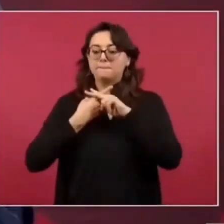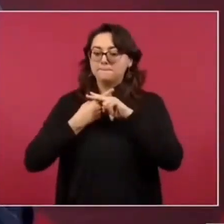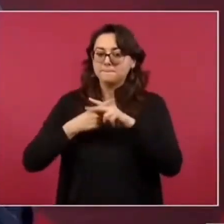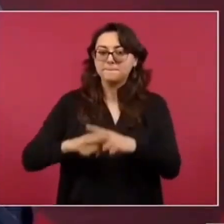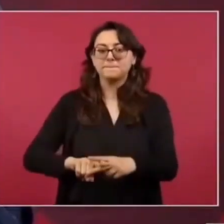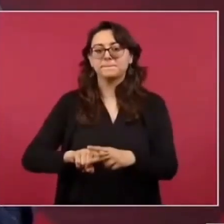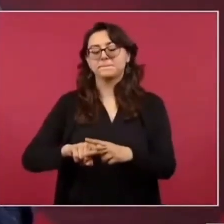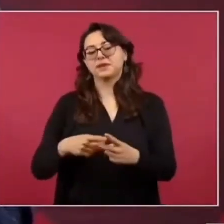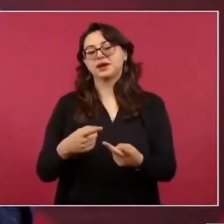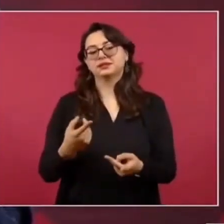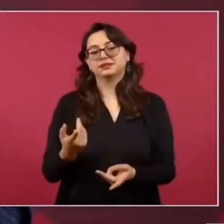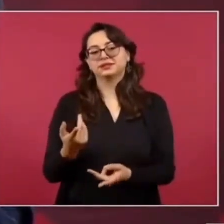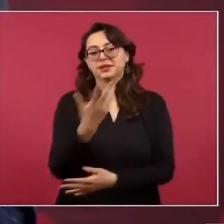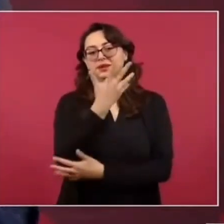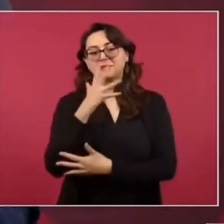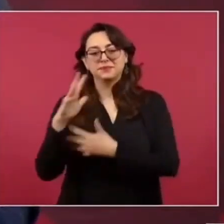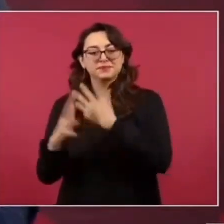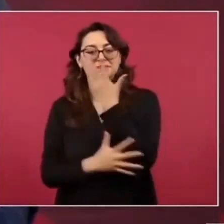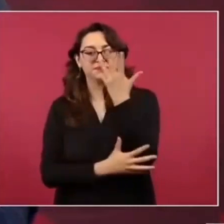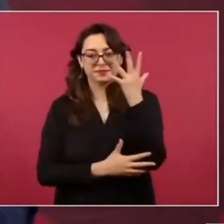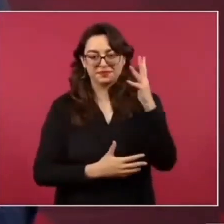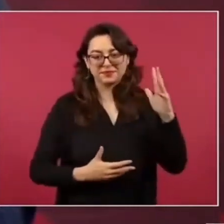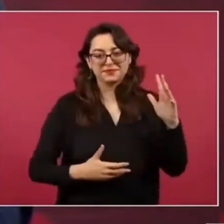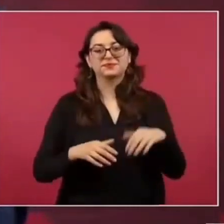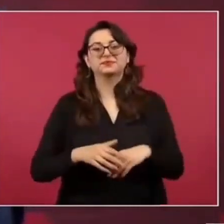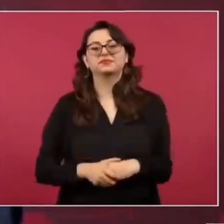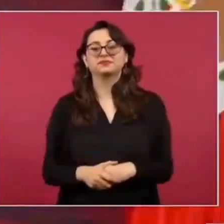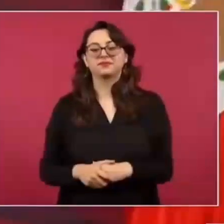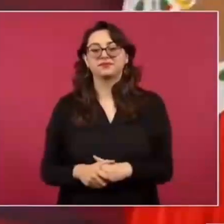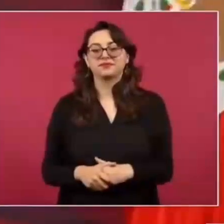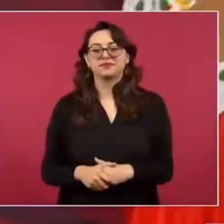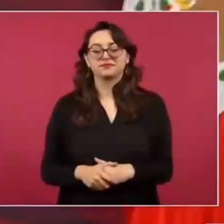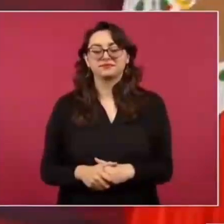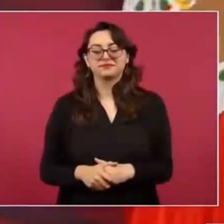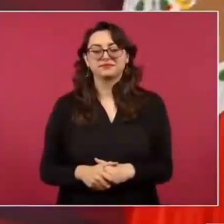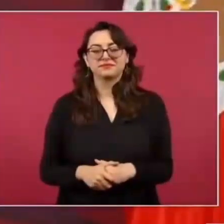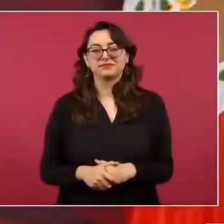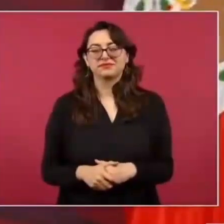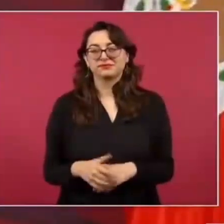Van a ver la nota. No sé si en el periódico, pero la vi en la...